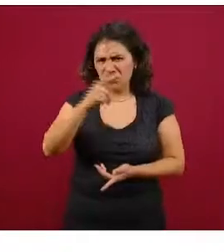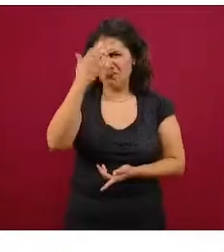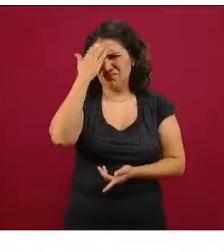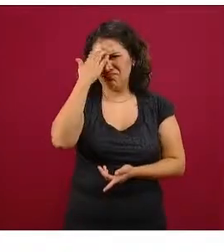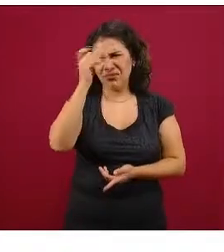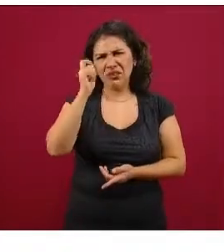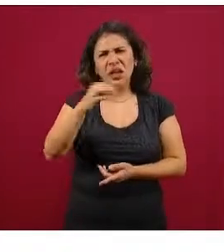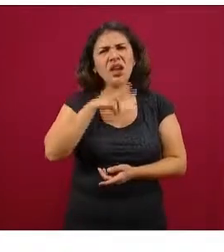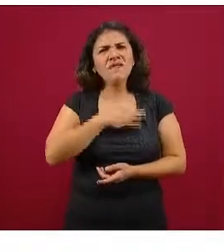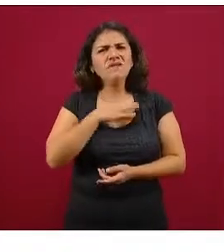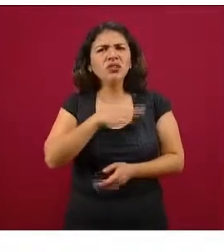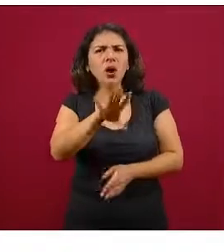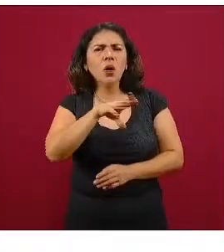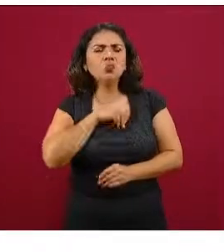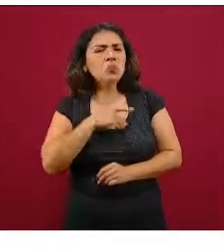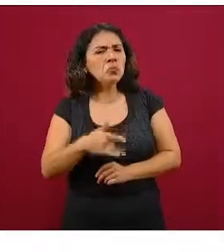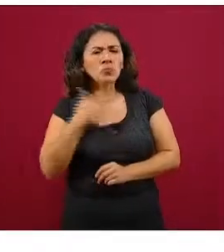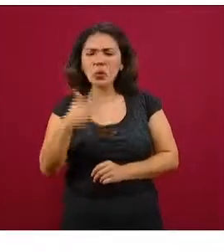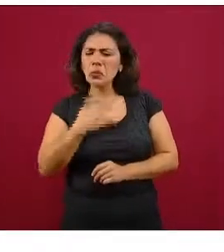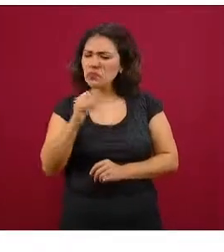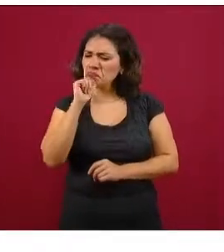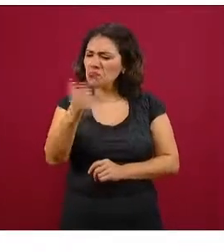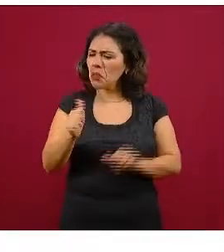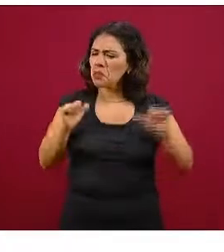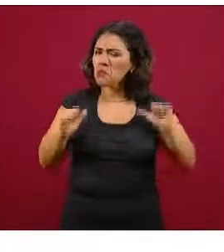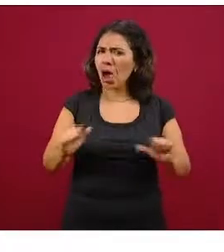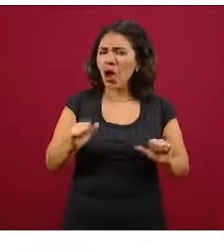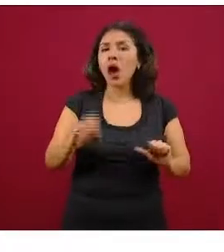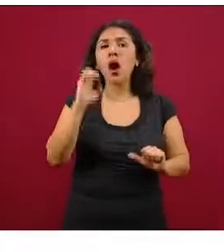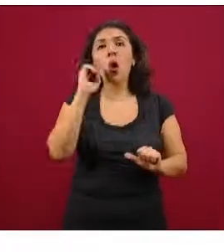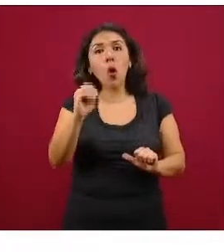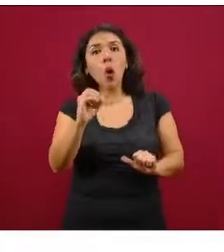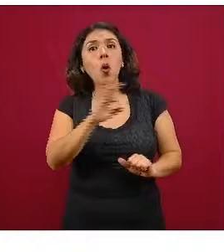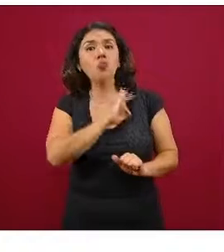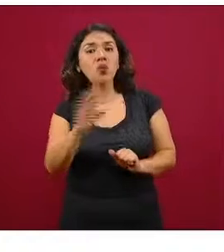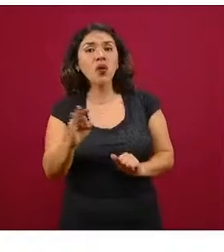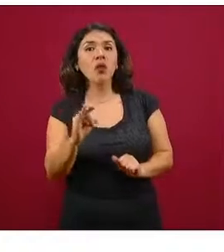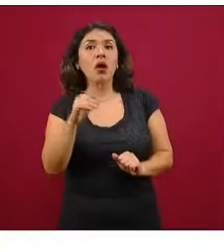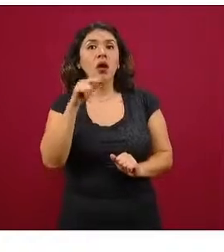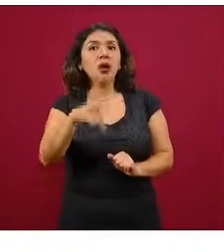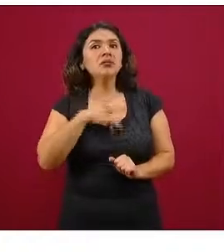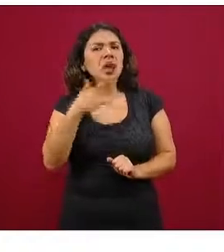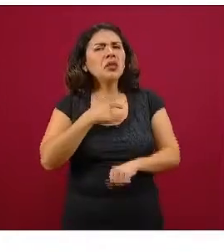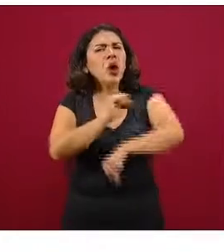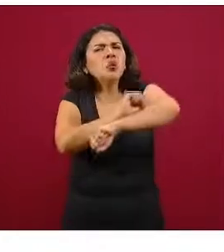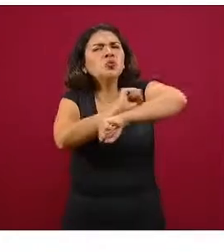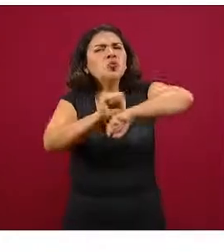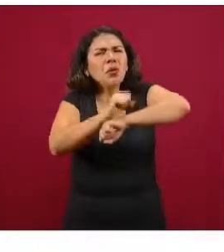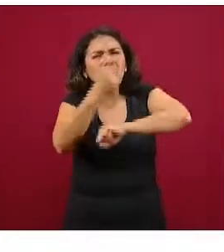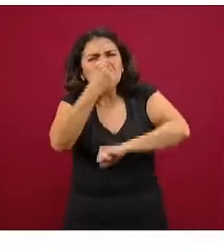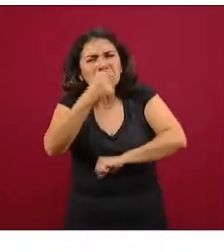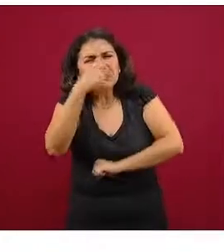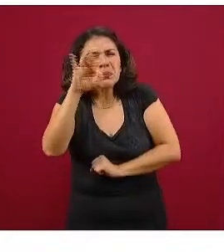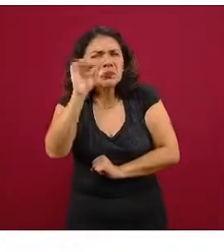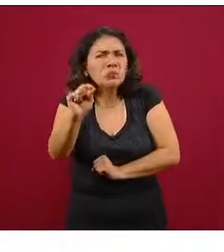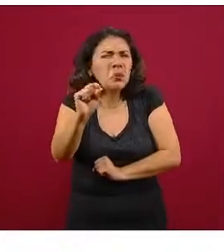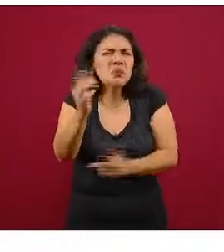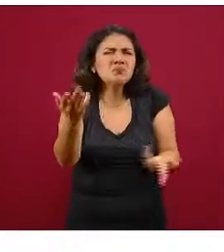de una manera asintomática, se puede presentar incluso con síntomas leves o llevar